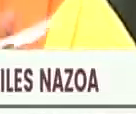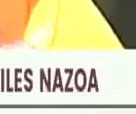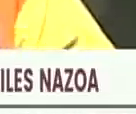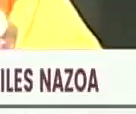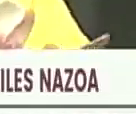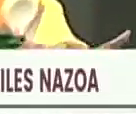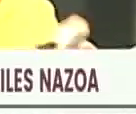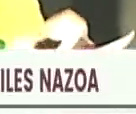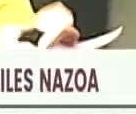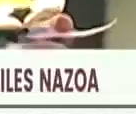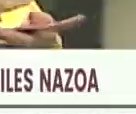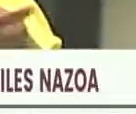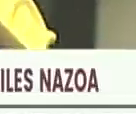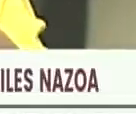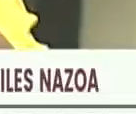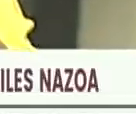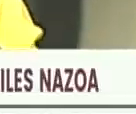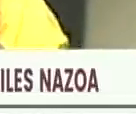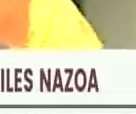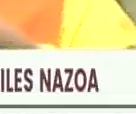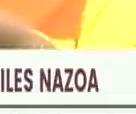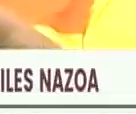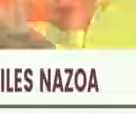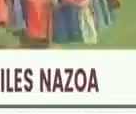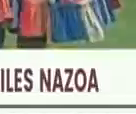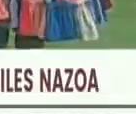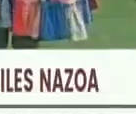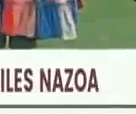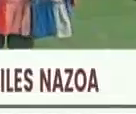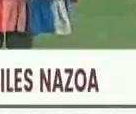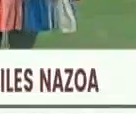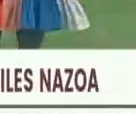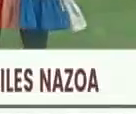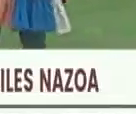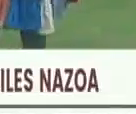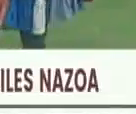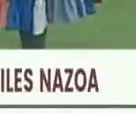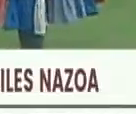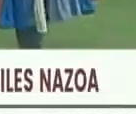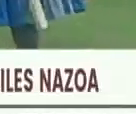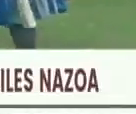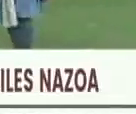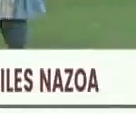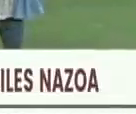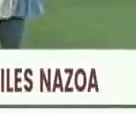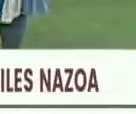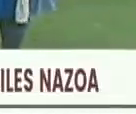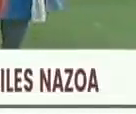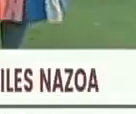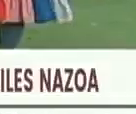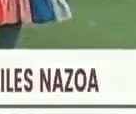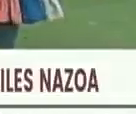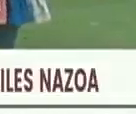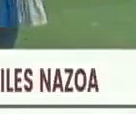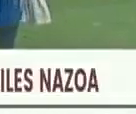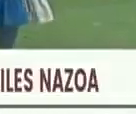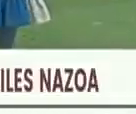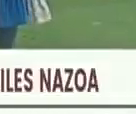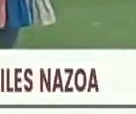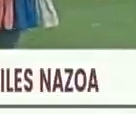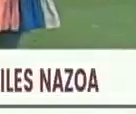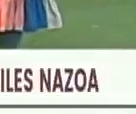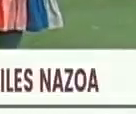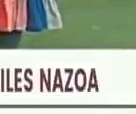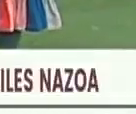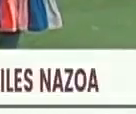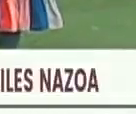flor colocada en el pecho de un hombre y la herida de la que muere inocentemente en el campo de batalla un pobre caballo. Entonces aquel hombre